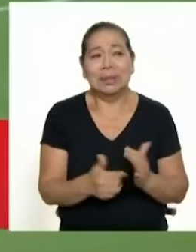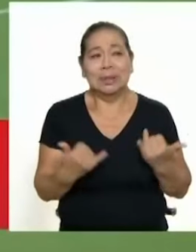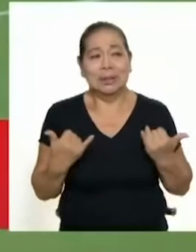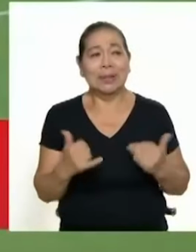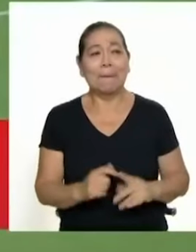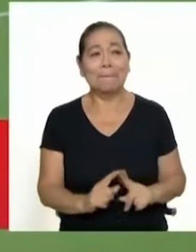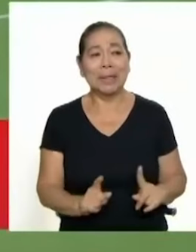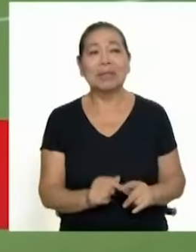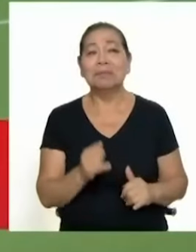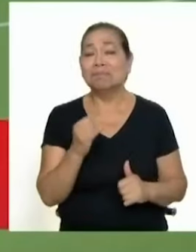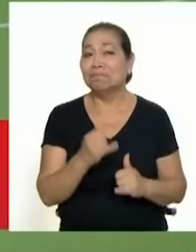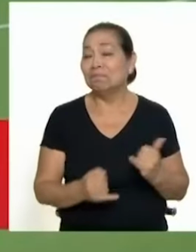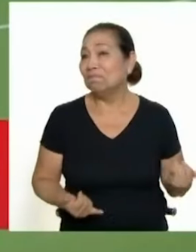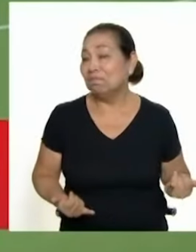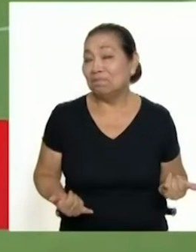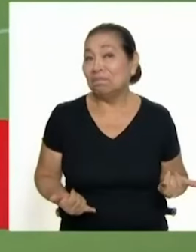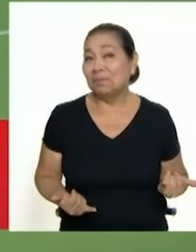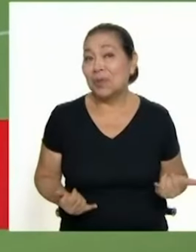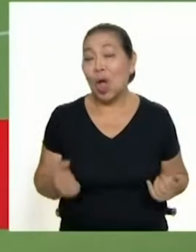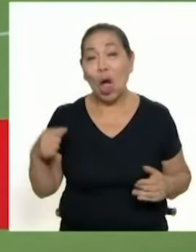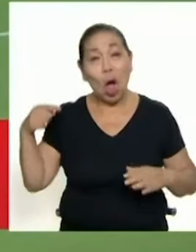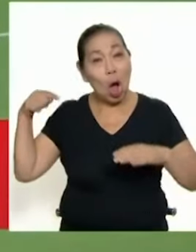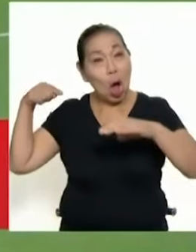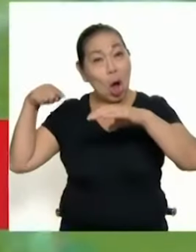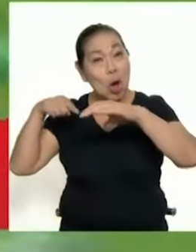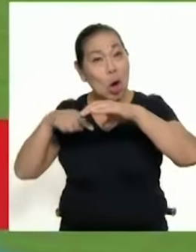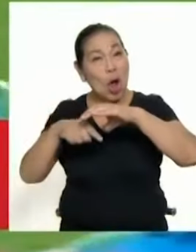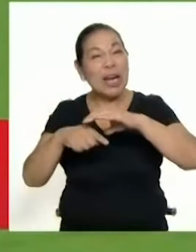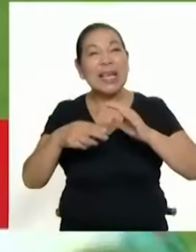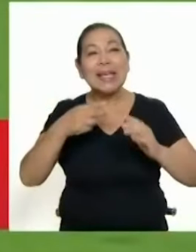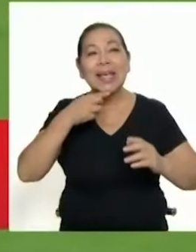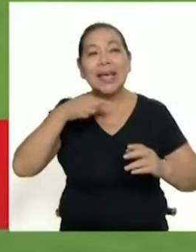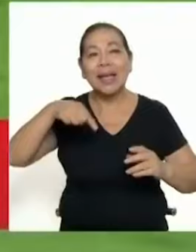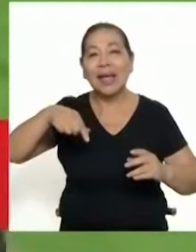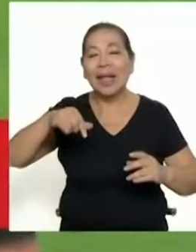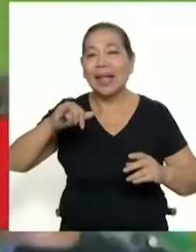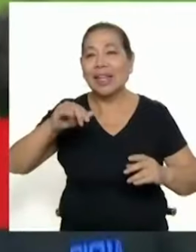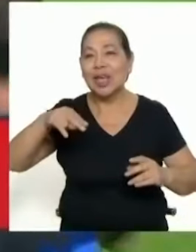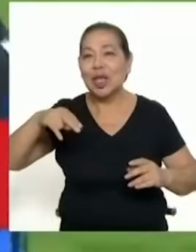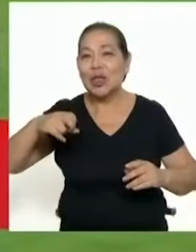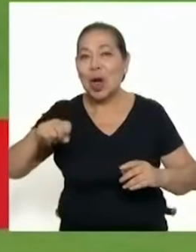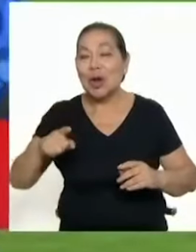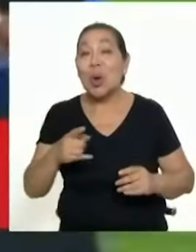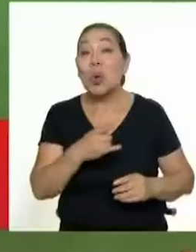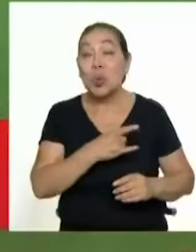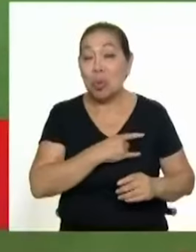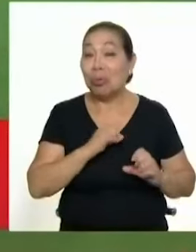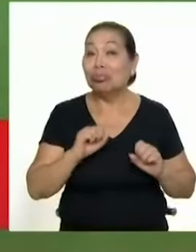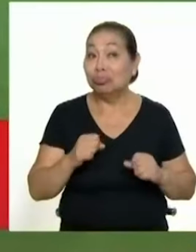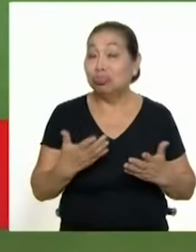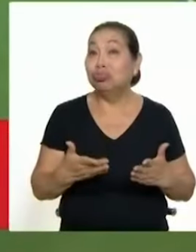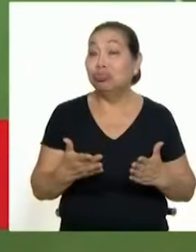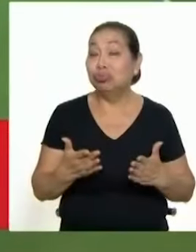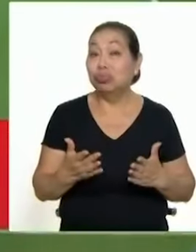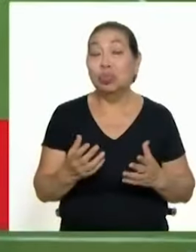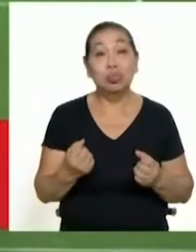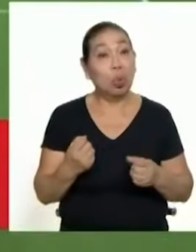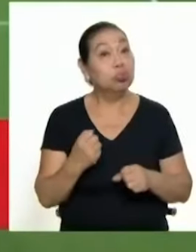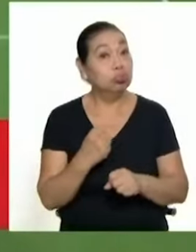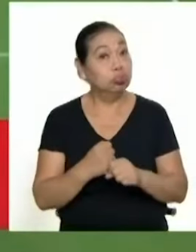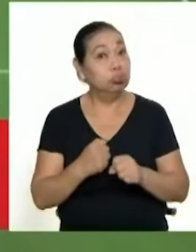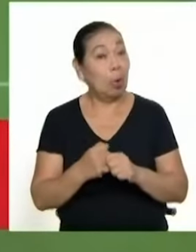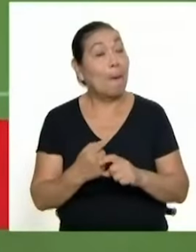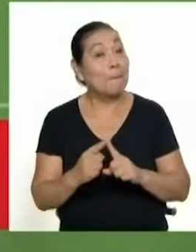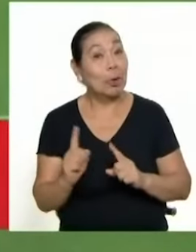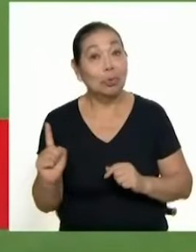esta acción que terminaría en el gol de Lionel Quiñones. Hay que señalar que Universitario ha tenido a lo largo del año un gran desempeño en